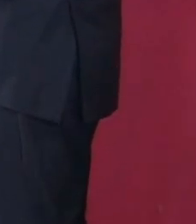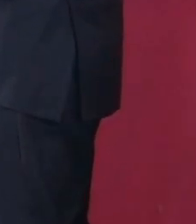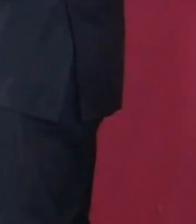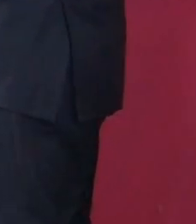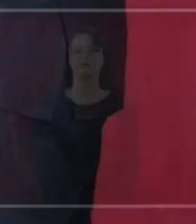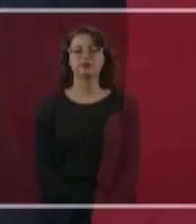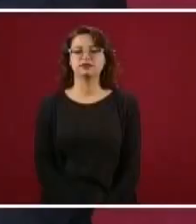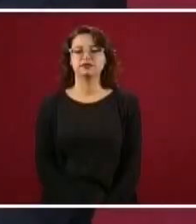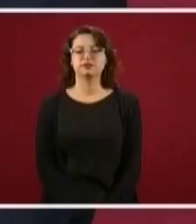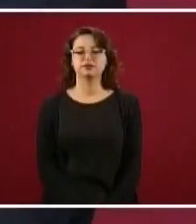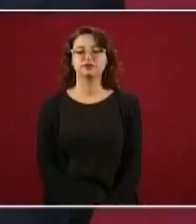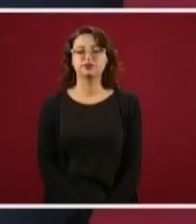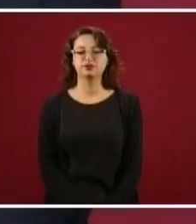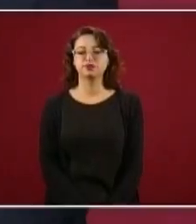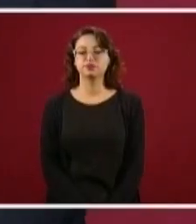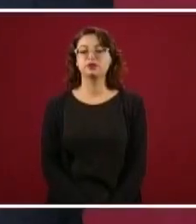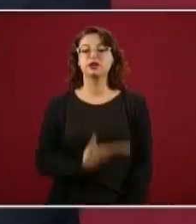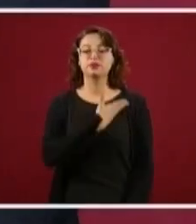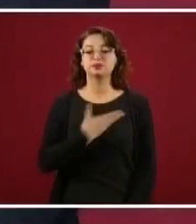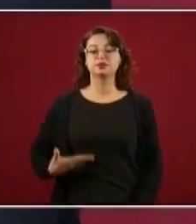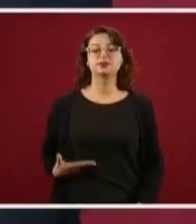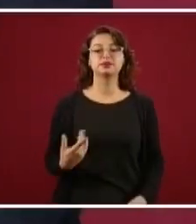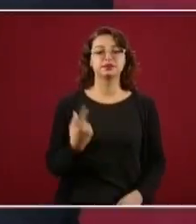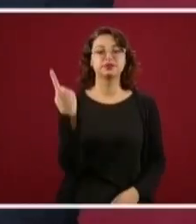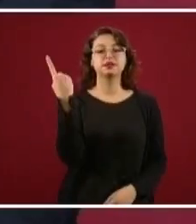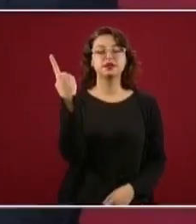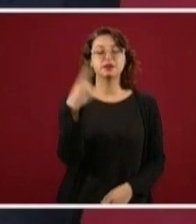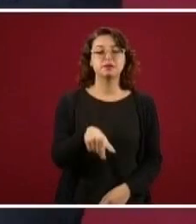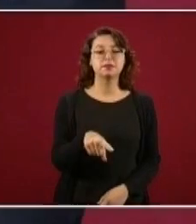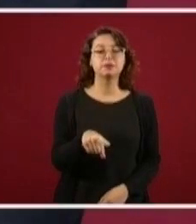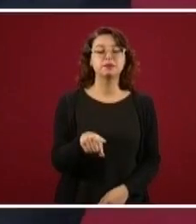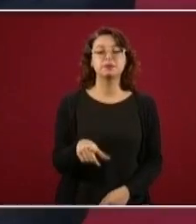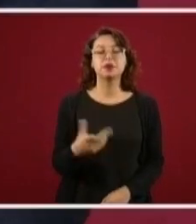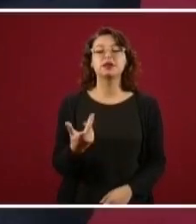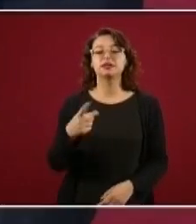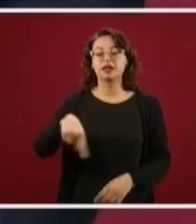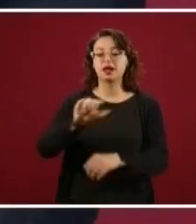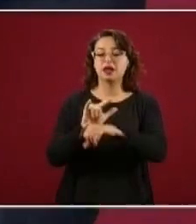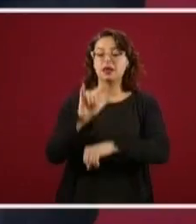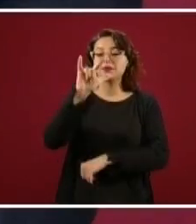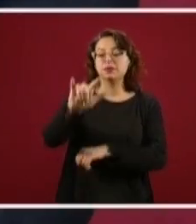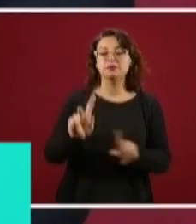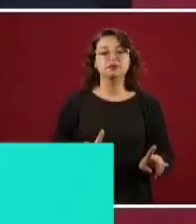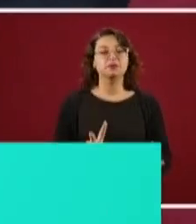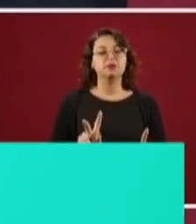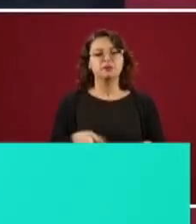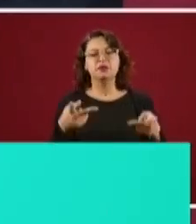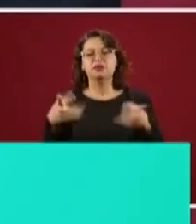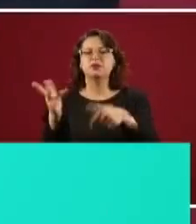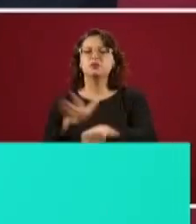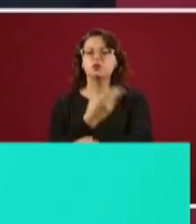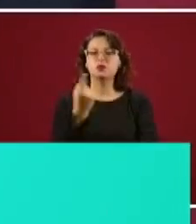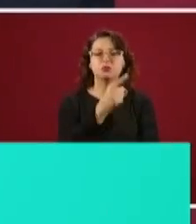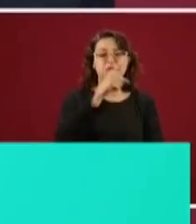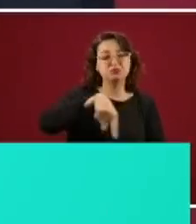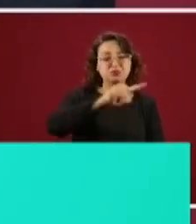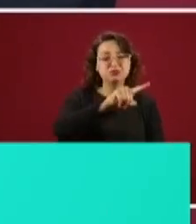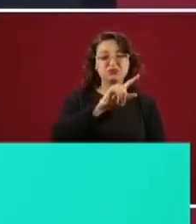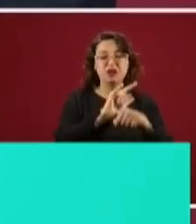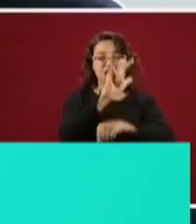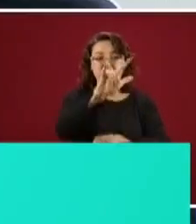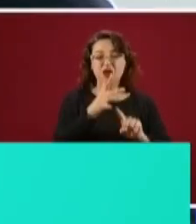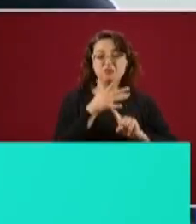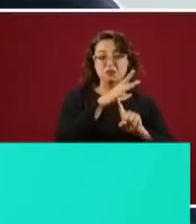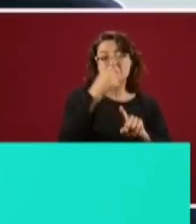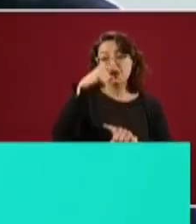personas es vendido al precio de avalúo de 130 millones de dólares esto sería suficiente para pagar el saldo